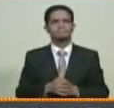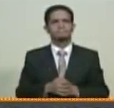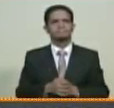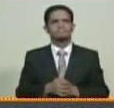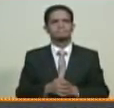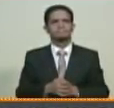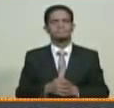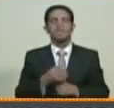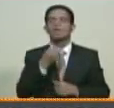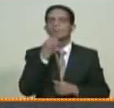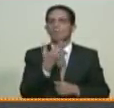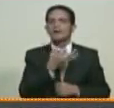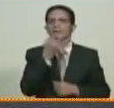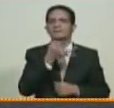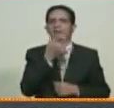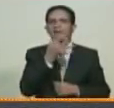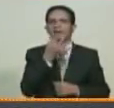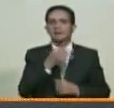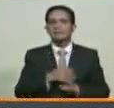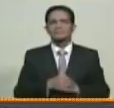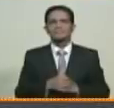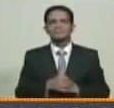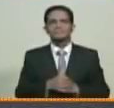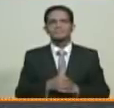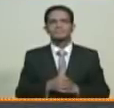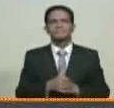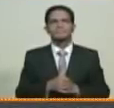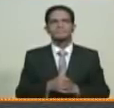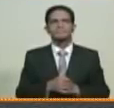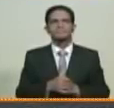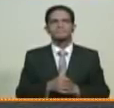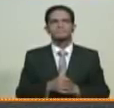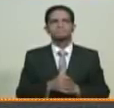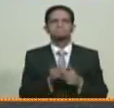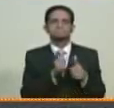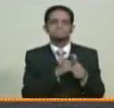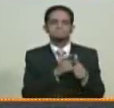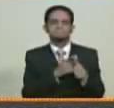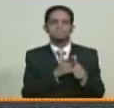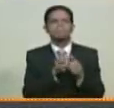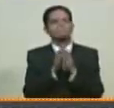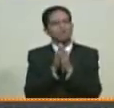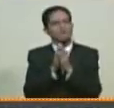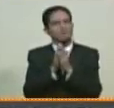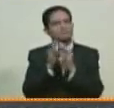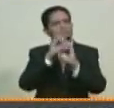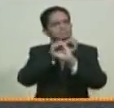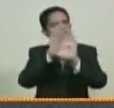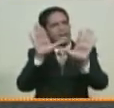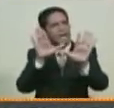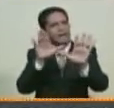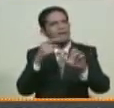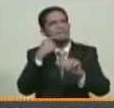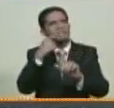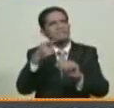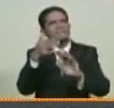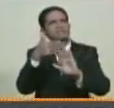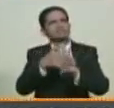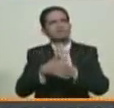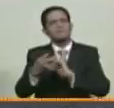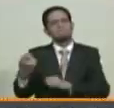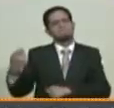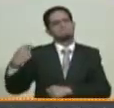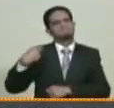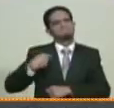buenas tardes ministros en primera bien de ustedes gracias quisiera que nos aclarará sobre lo que dijo las pensiones que no